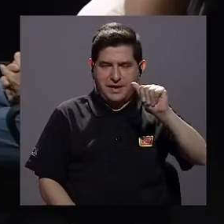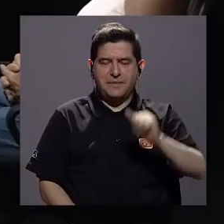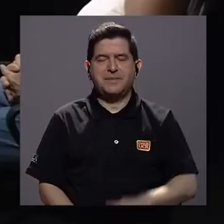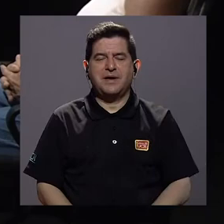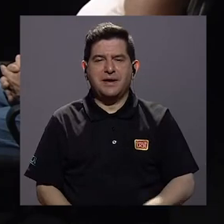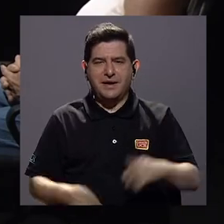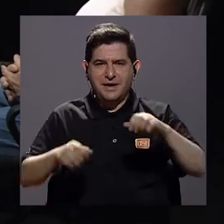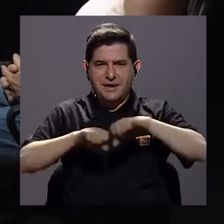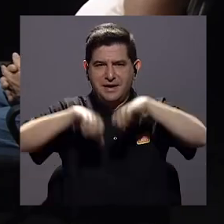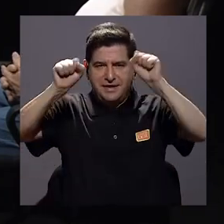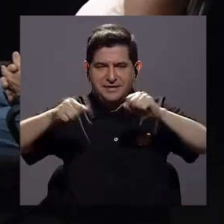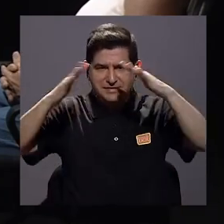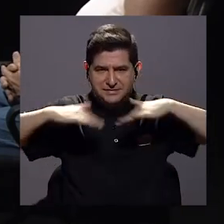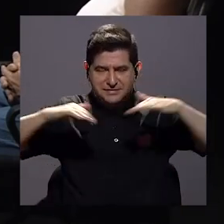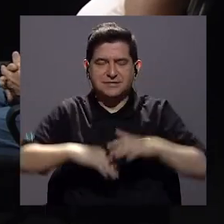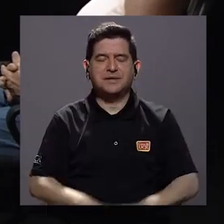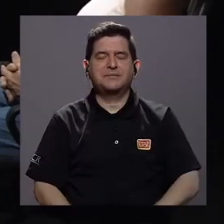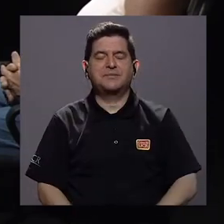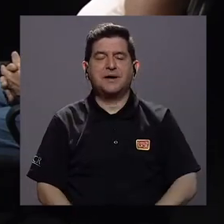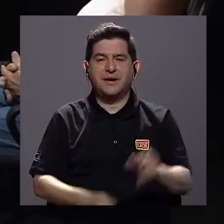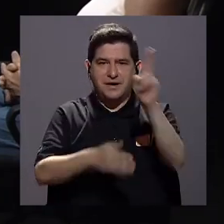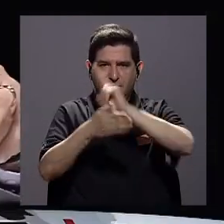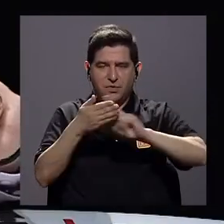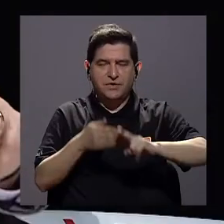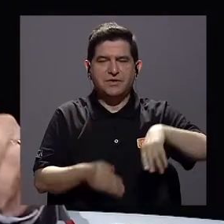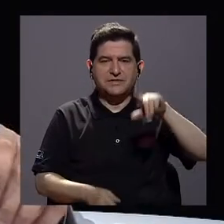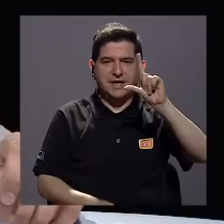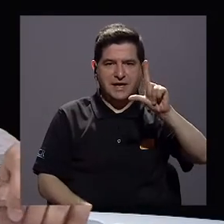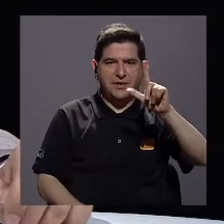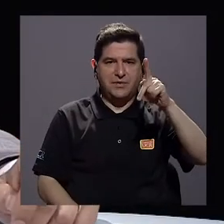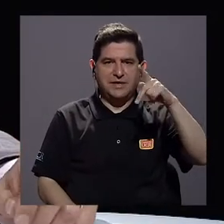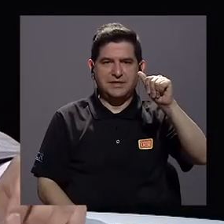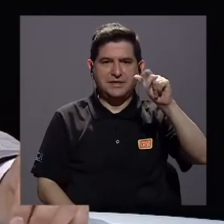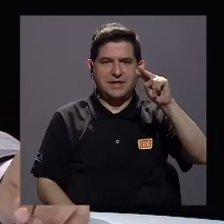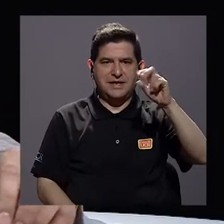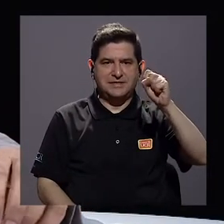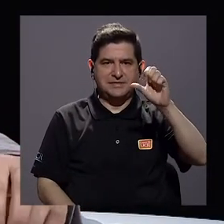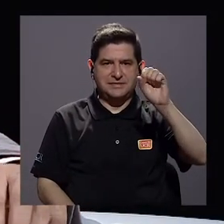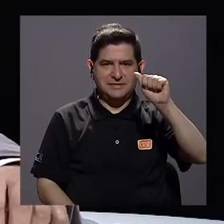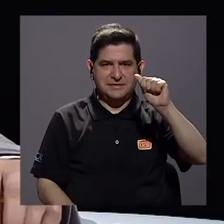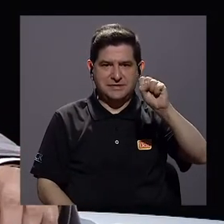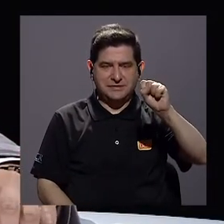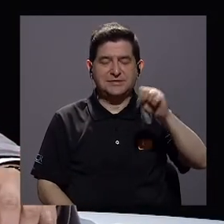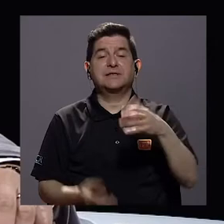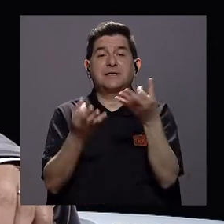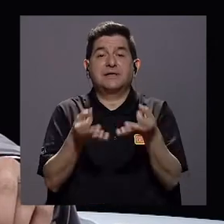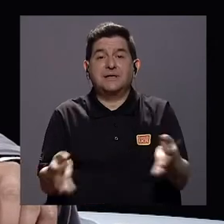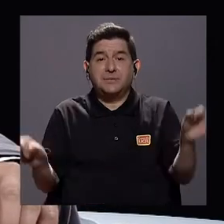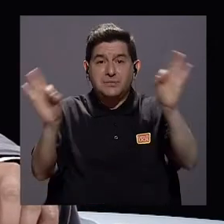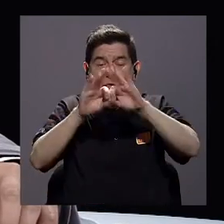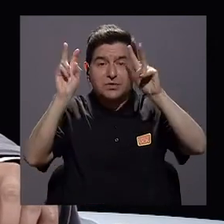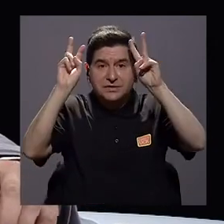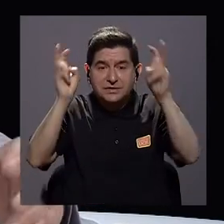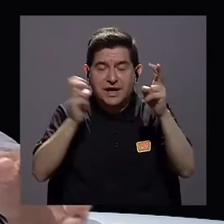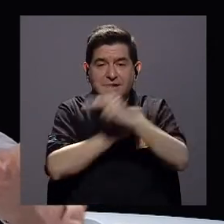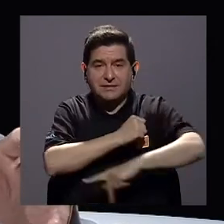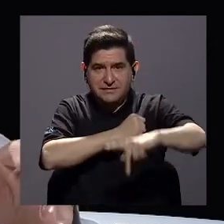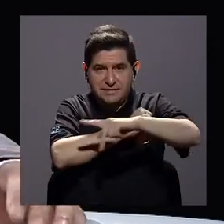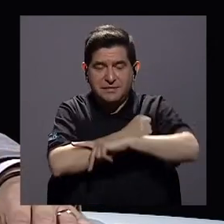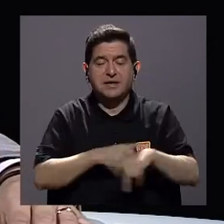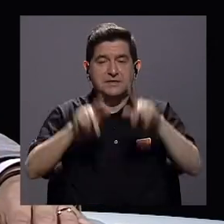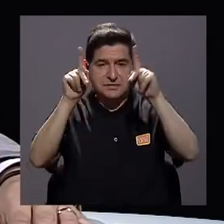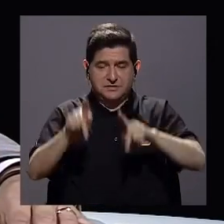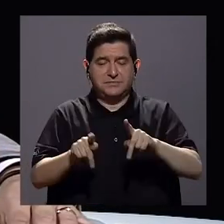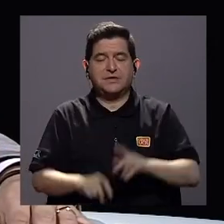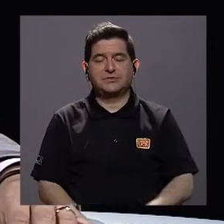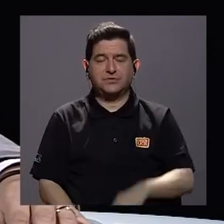de la Universidad de Lawrence, Kansas, y una persona que en el medio de este tema tan trascendental en el país es una de las